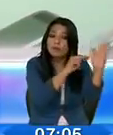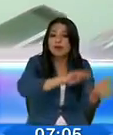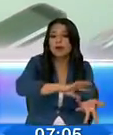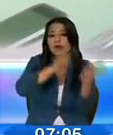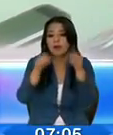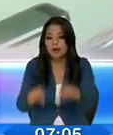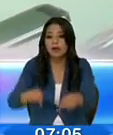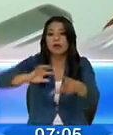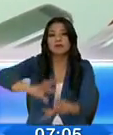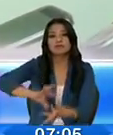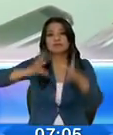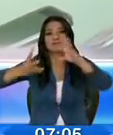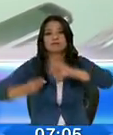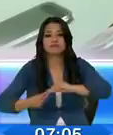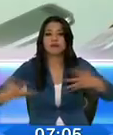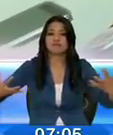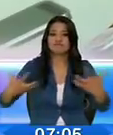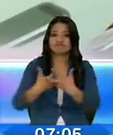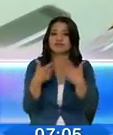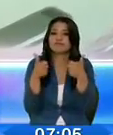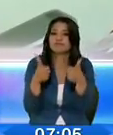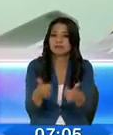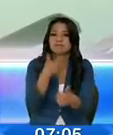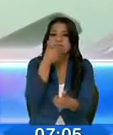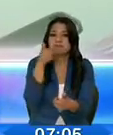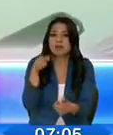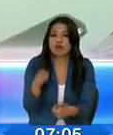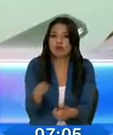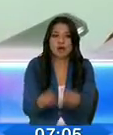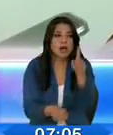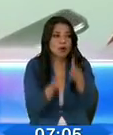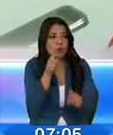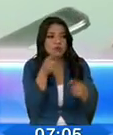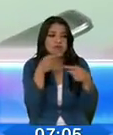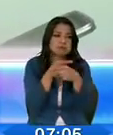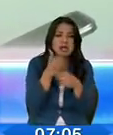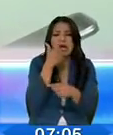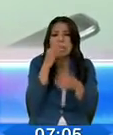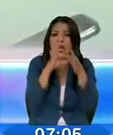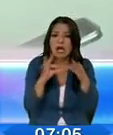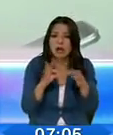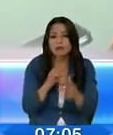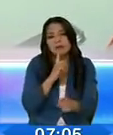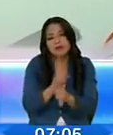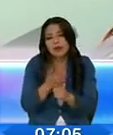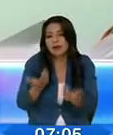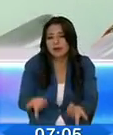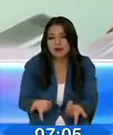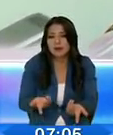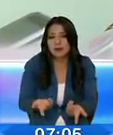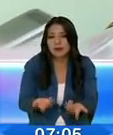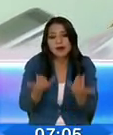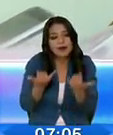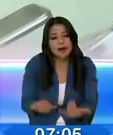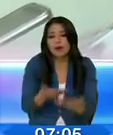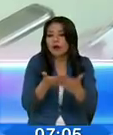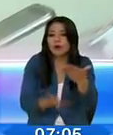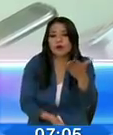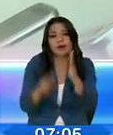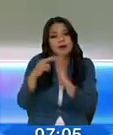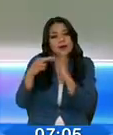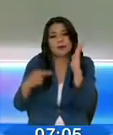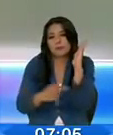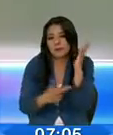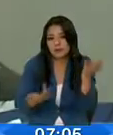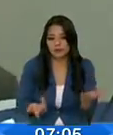que sea el engranaje correcto y mejorar aquellos vacíos y contradicciones que nosotros lamentablemente contamos ahora en la